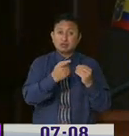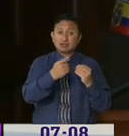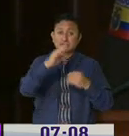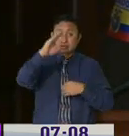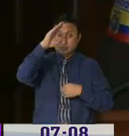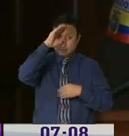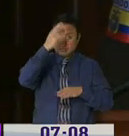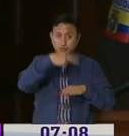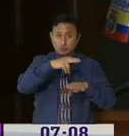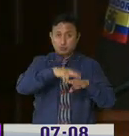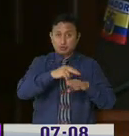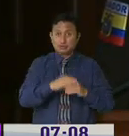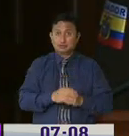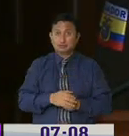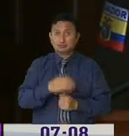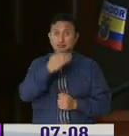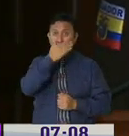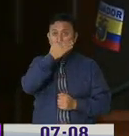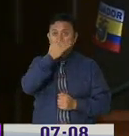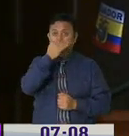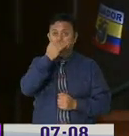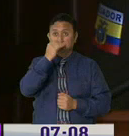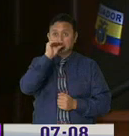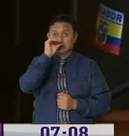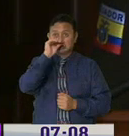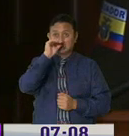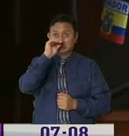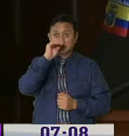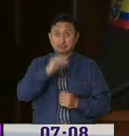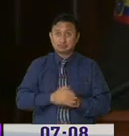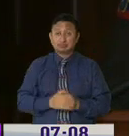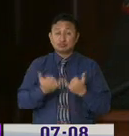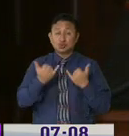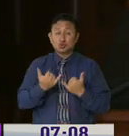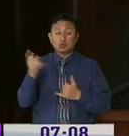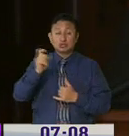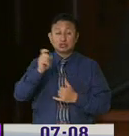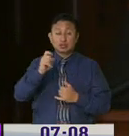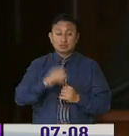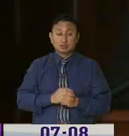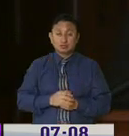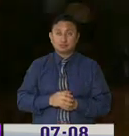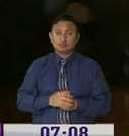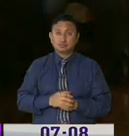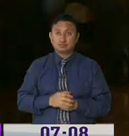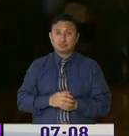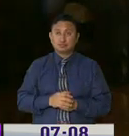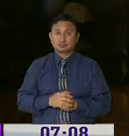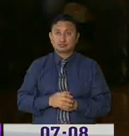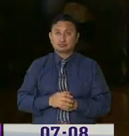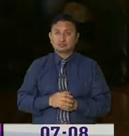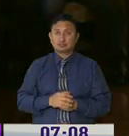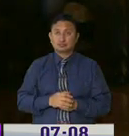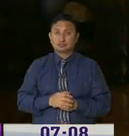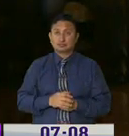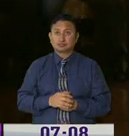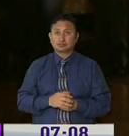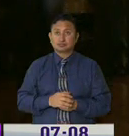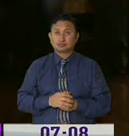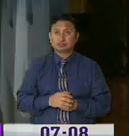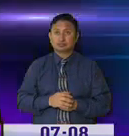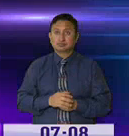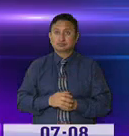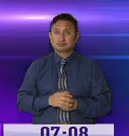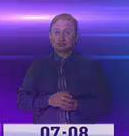de investigación que nosotros necesitamos hoy por hoy reforzarlas. En Quito informó Adriana Rojas. Y al